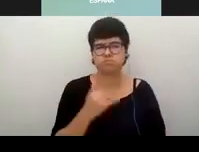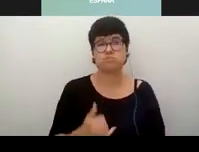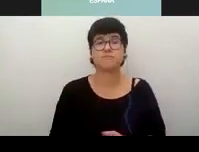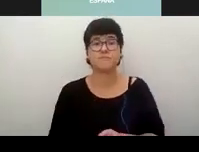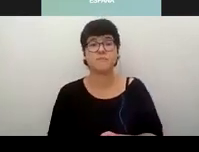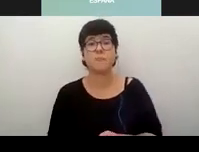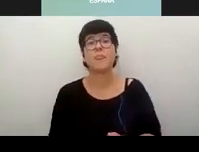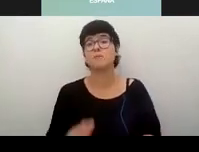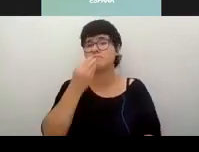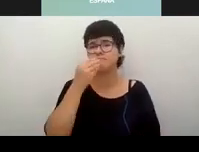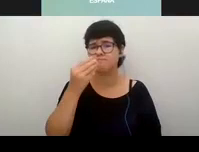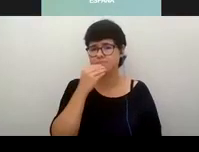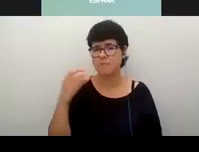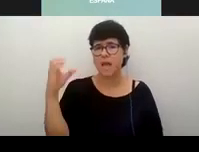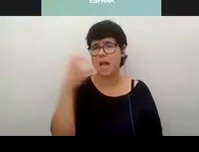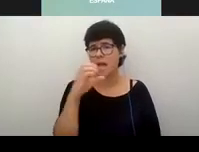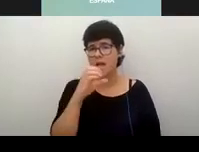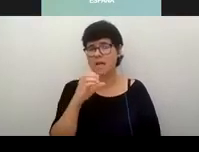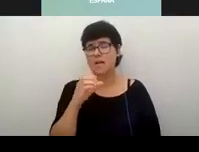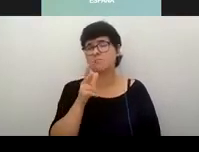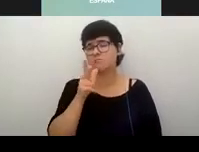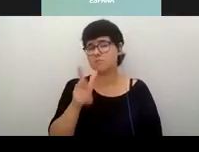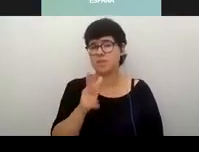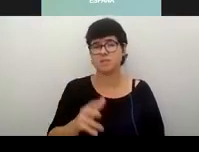de carbohidratos, de hidratos de carbono,